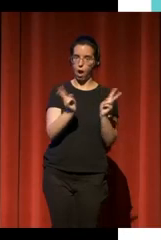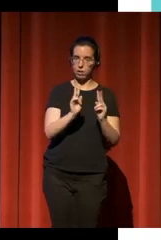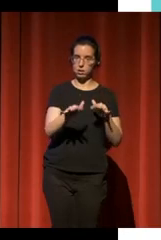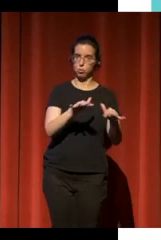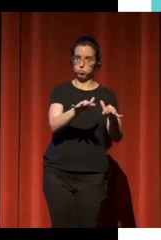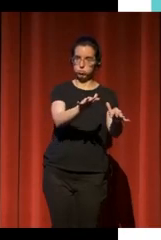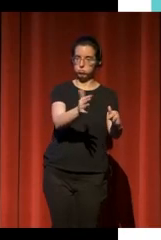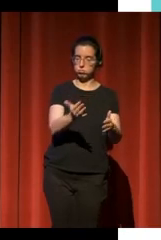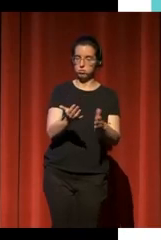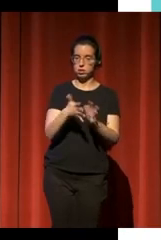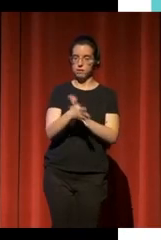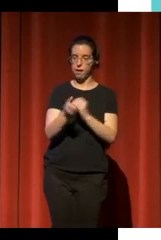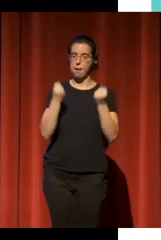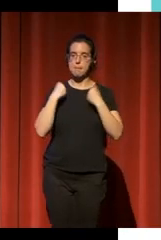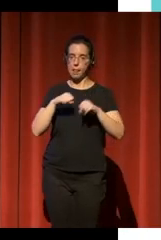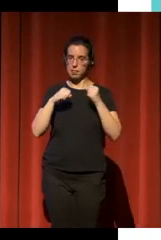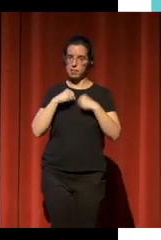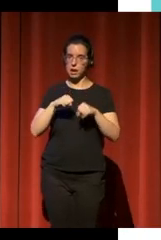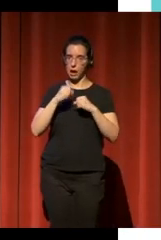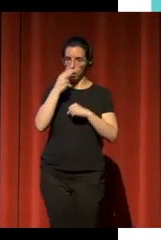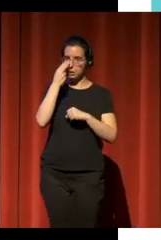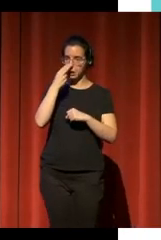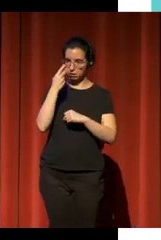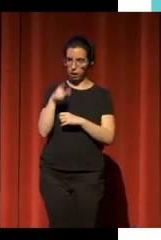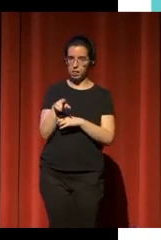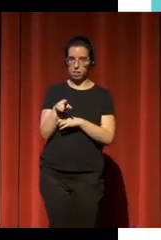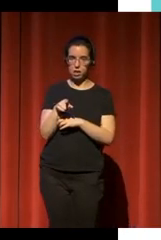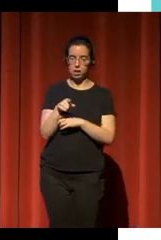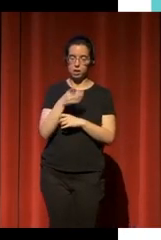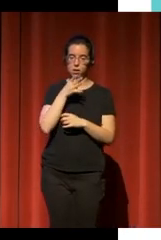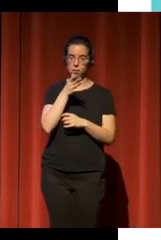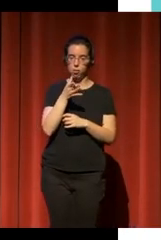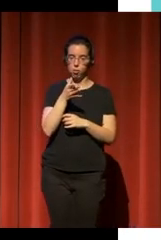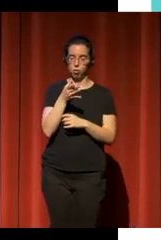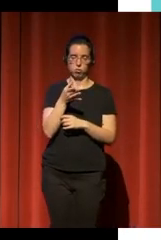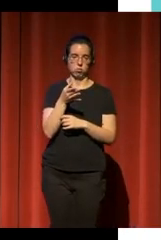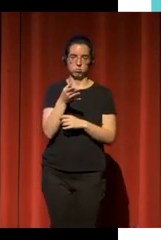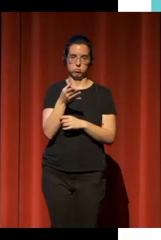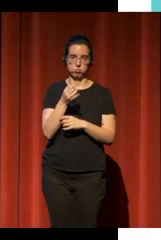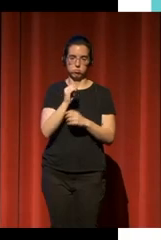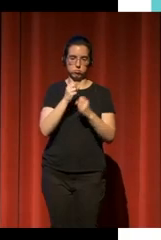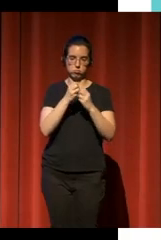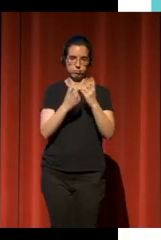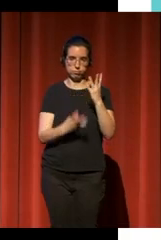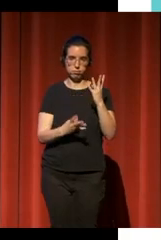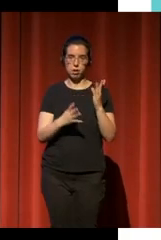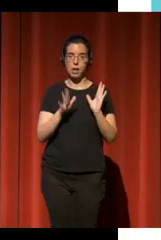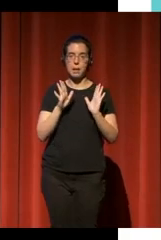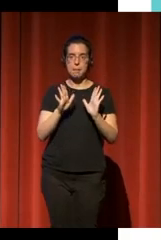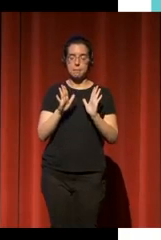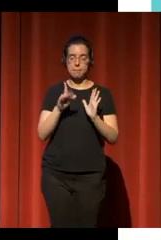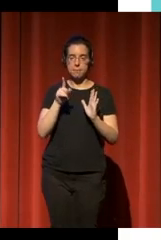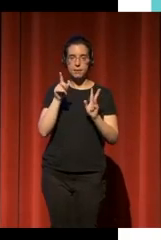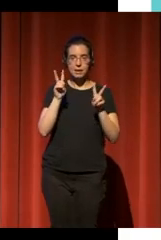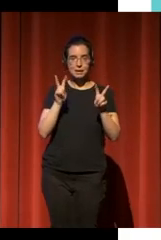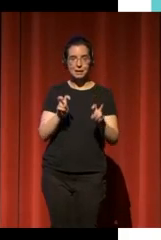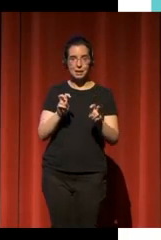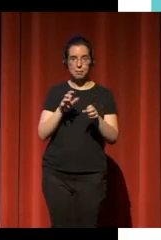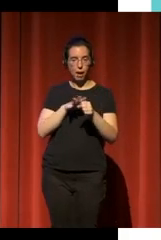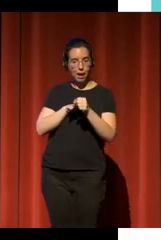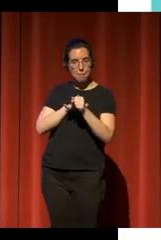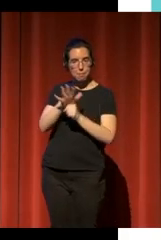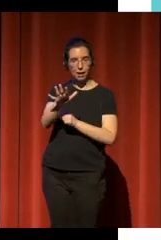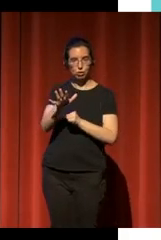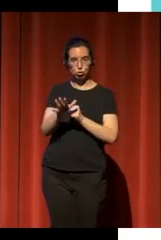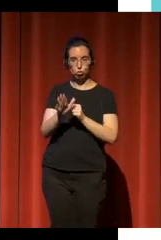es una práctica bastante interesante en muchos sentidos pero sobre todo también en este de la del impacto y